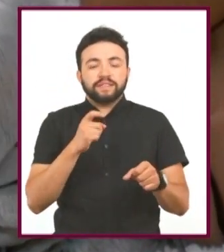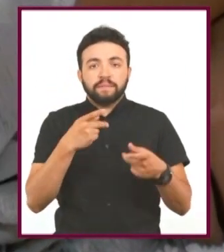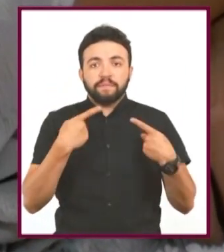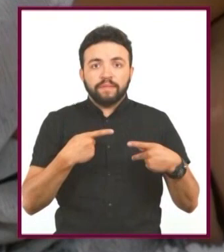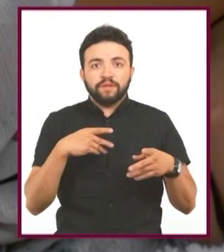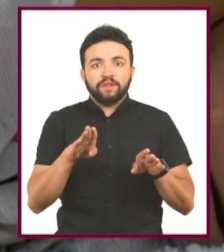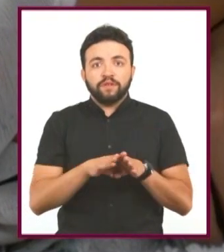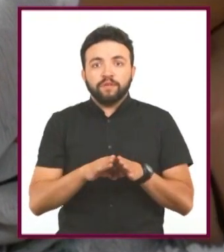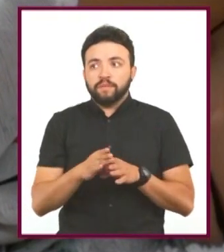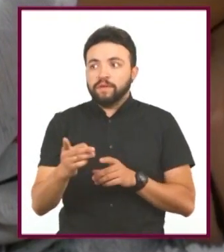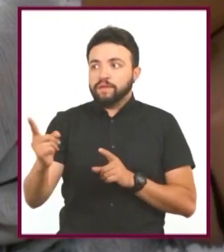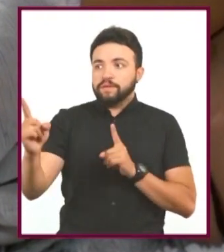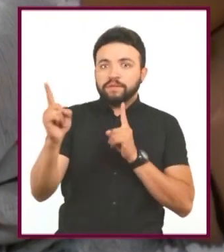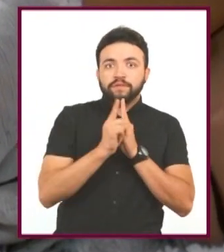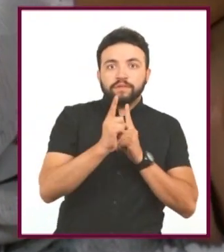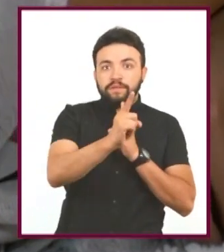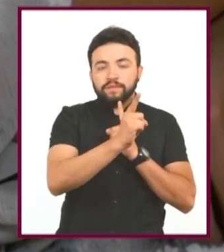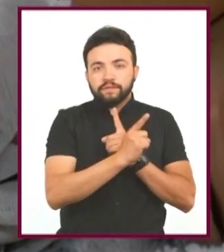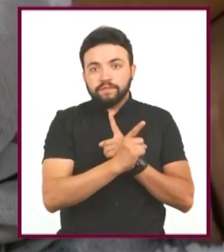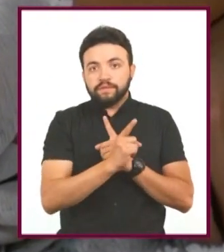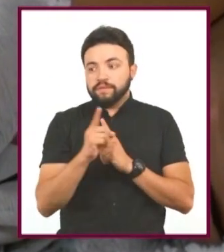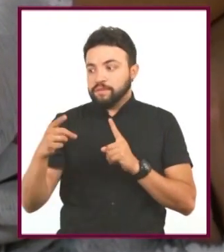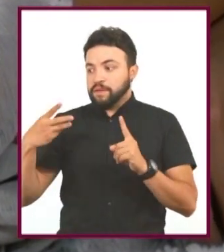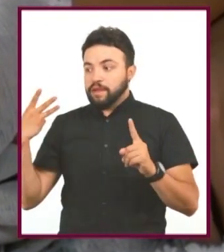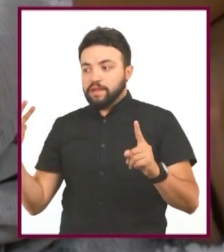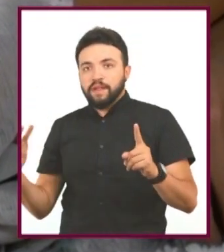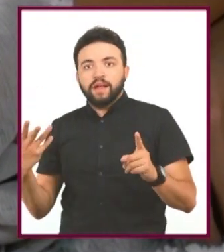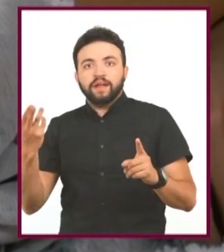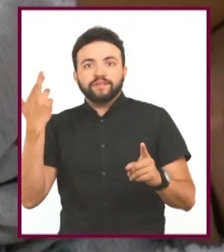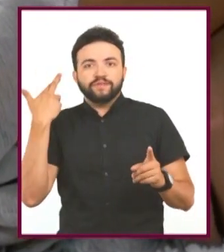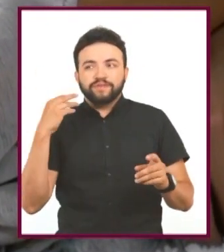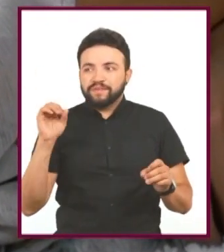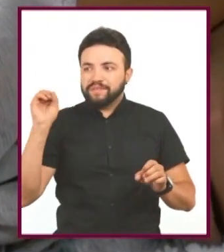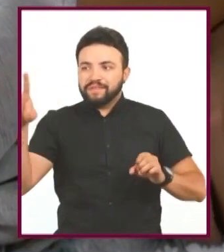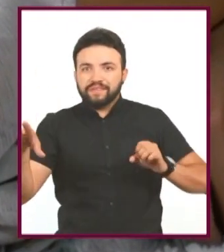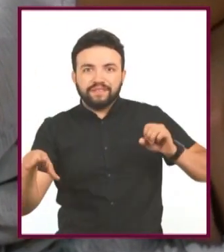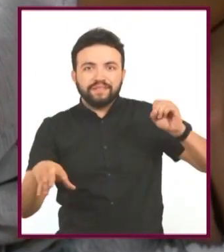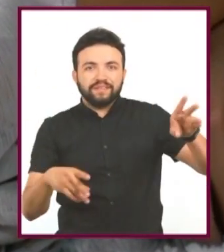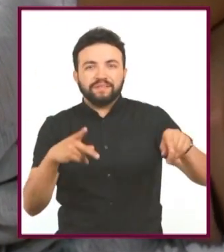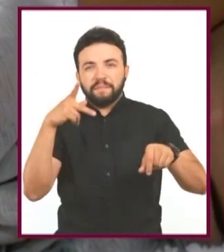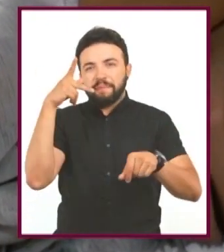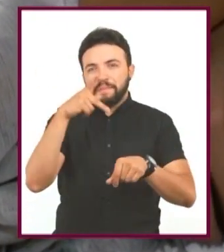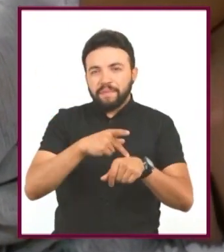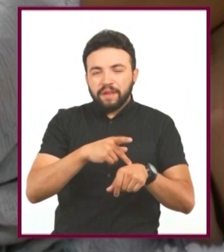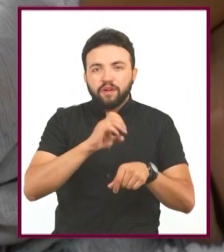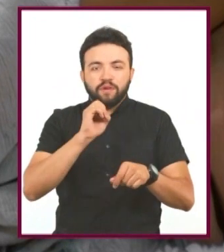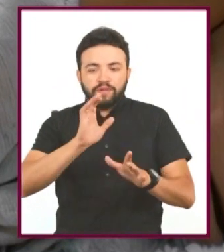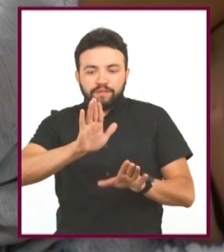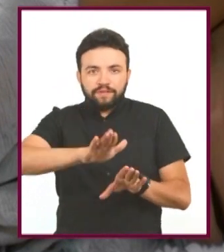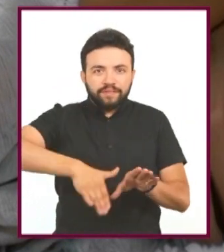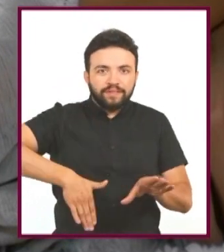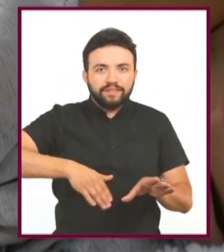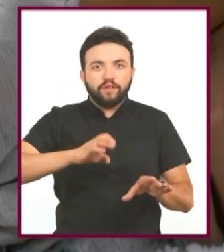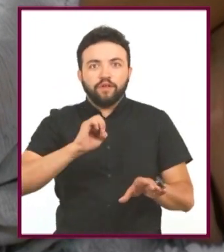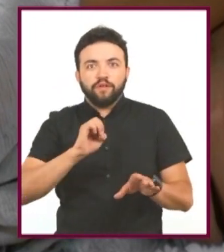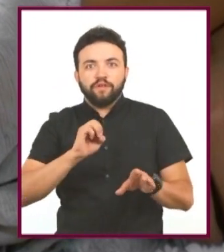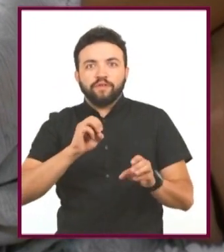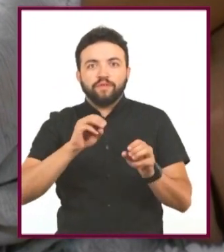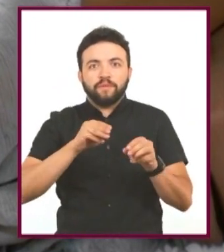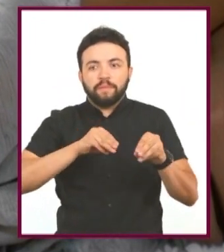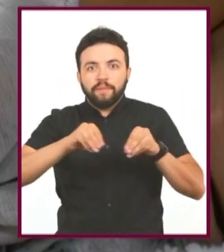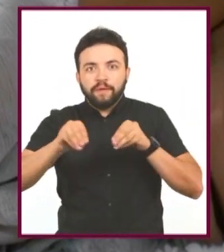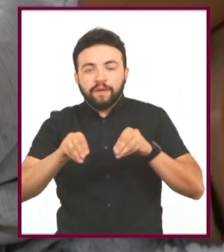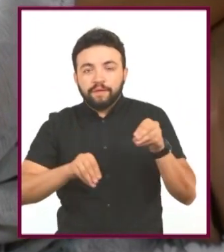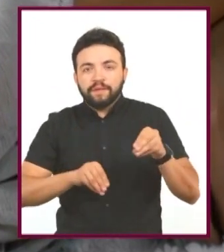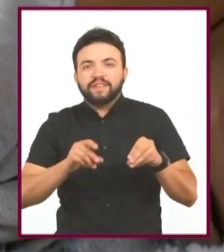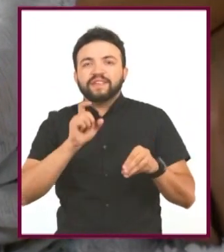tenía que señalarlo. Por supuesto, los otros 3 hacían ruido para distraerlo. Aventaban una piedra, pisaban hojas secas, se